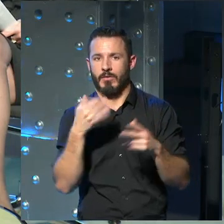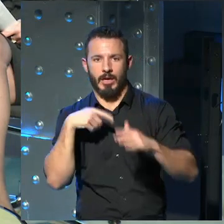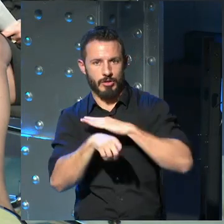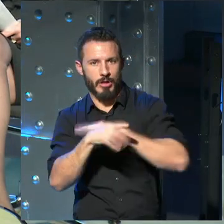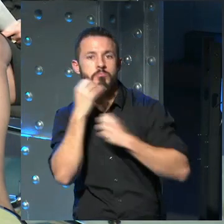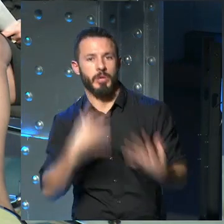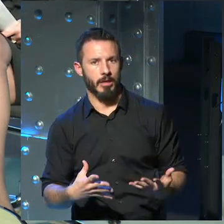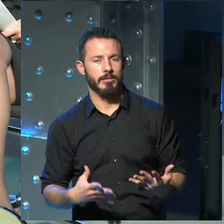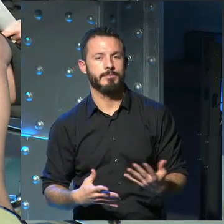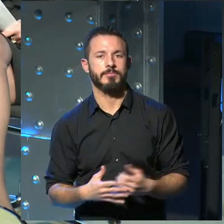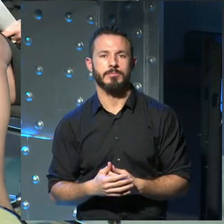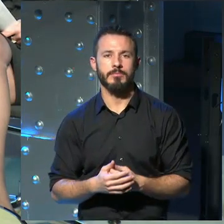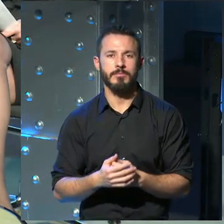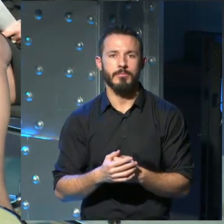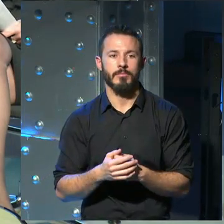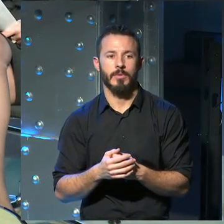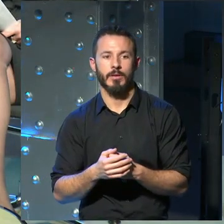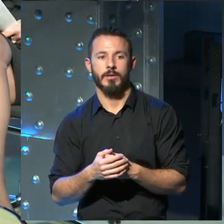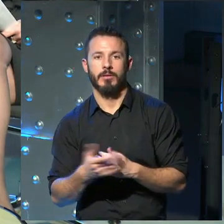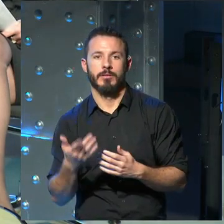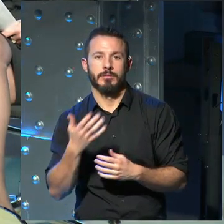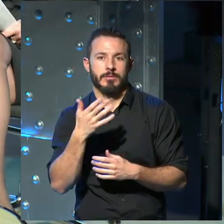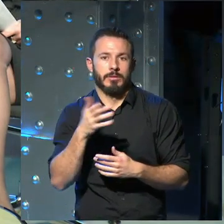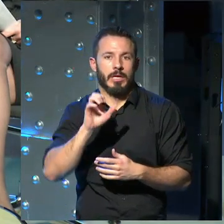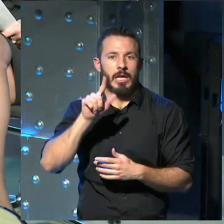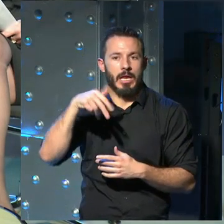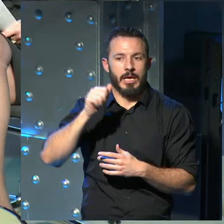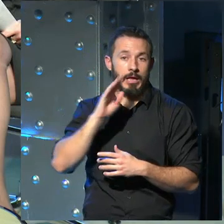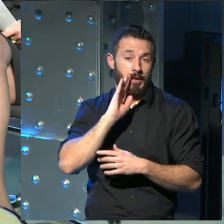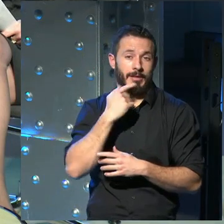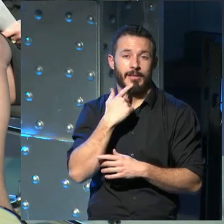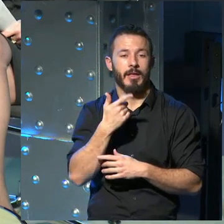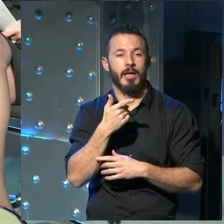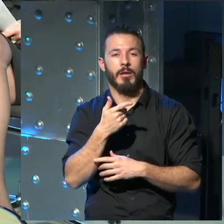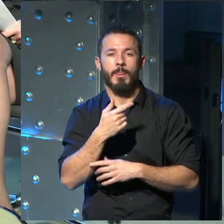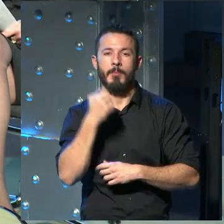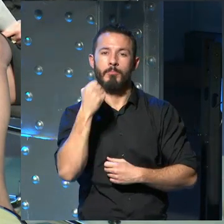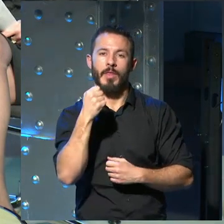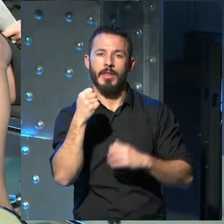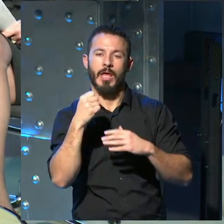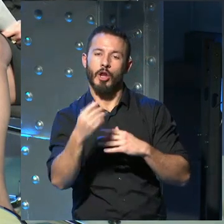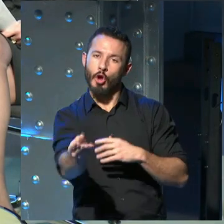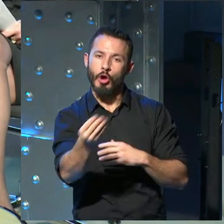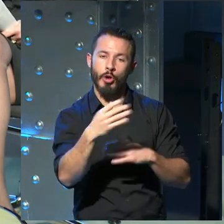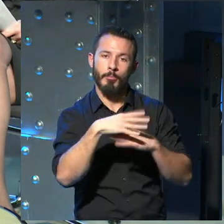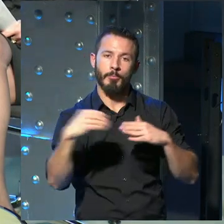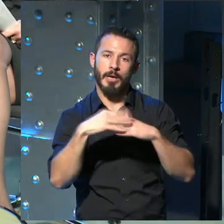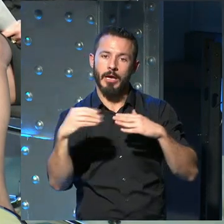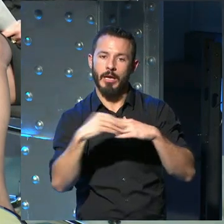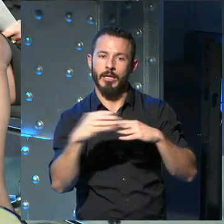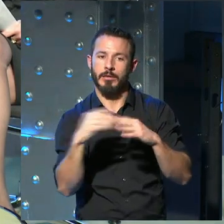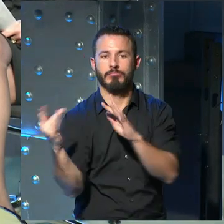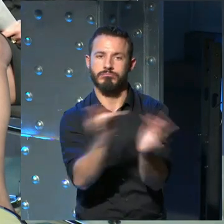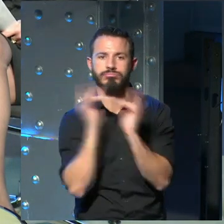no le interesa, hablaba antes Elena Pisonero, ¿no?, el poder de ese consumidor hiperconectado que ha venido